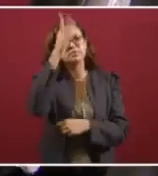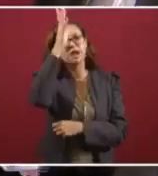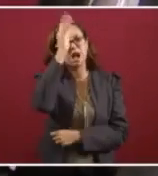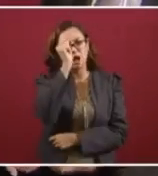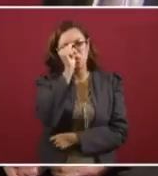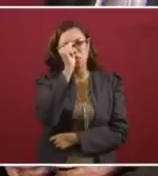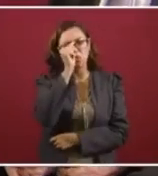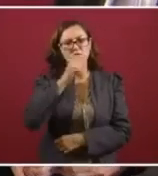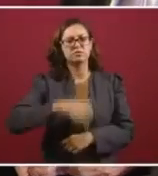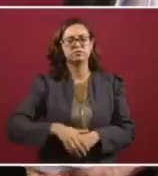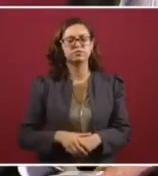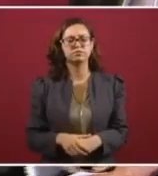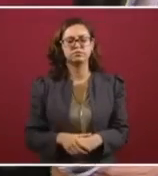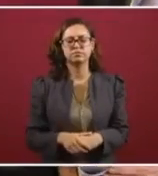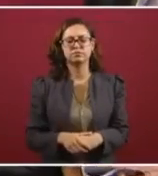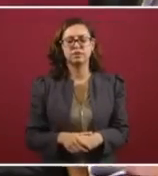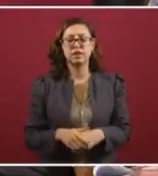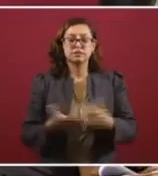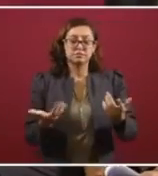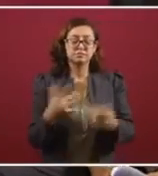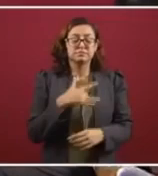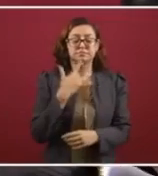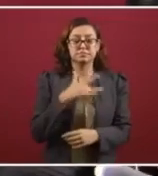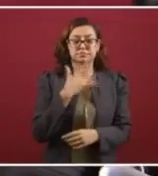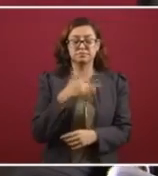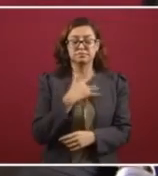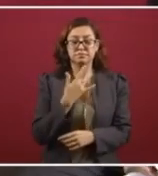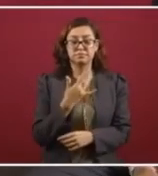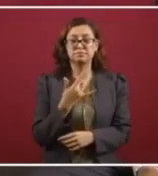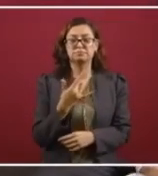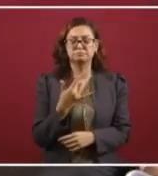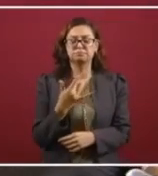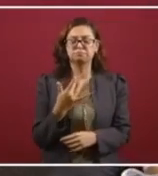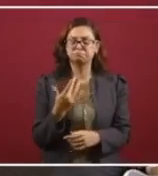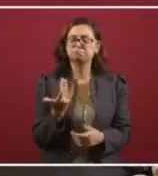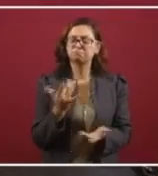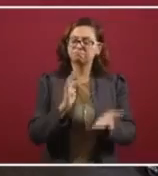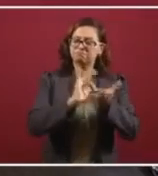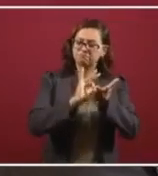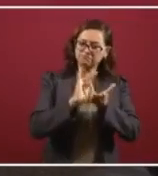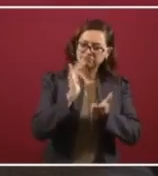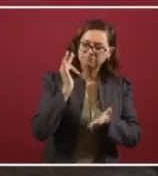agradecer el día de hoy la voluntad